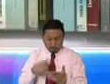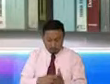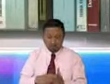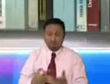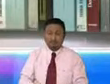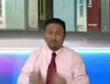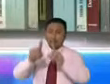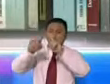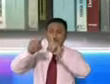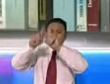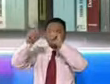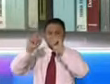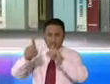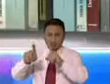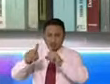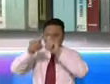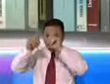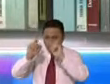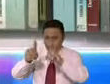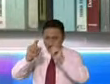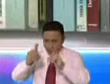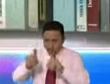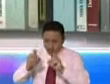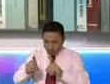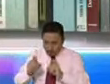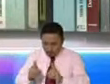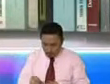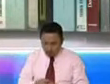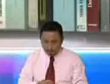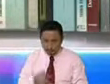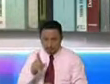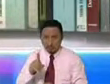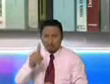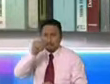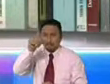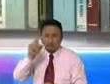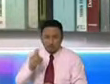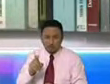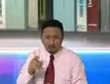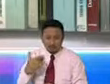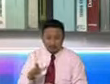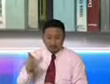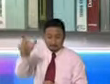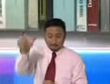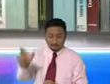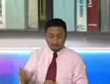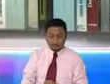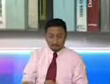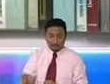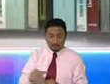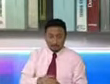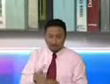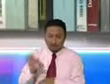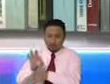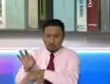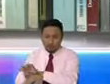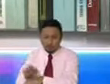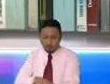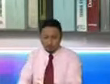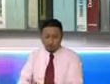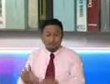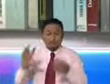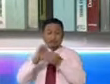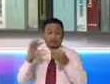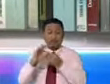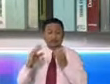un cuestionamiento en cada pregunta, que la pregunta no induzca al elector, que no contenga frases emotivas, que